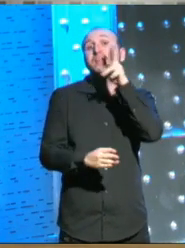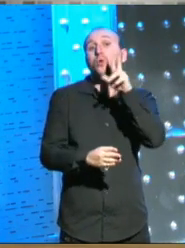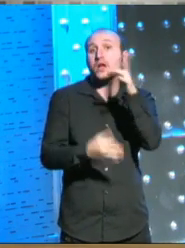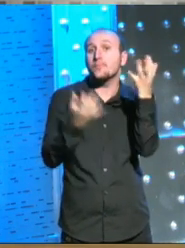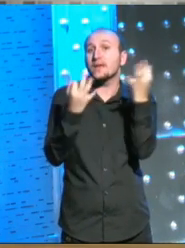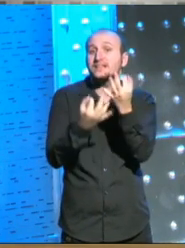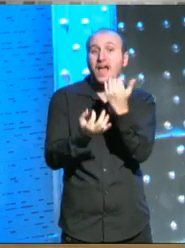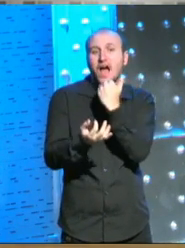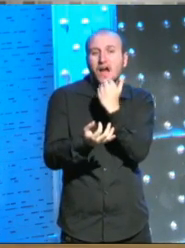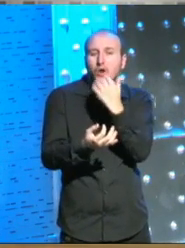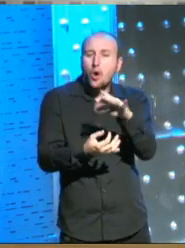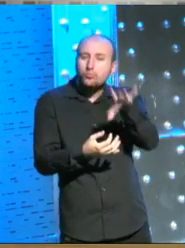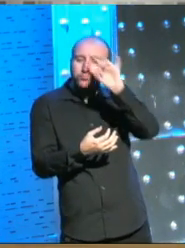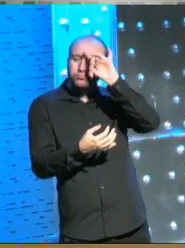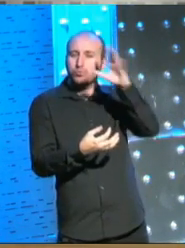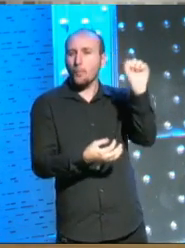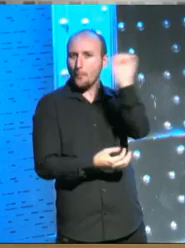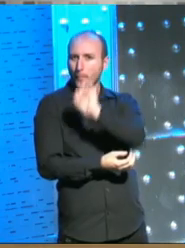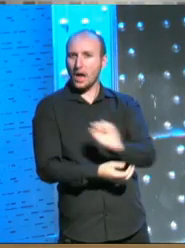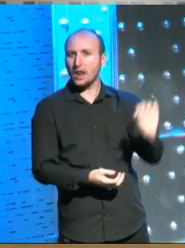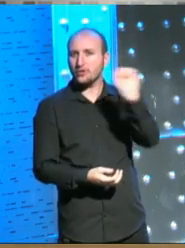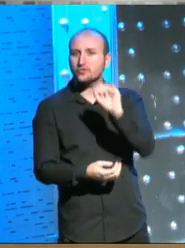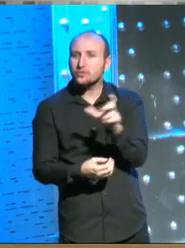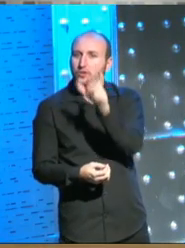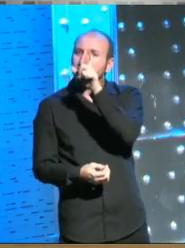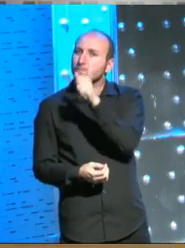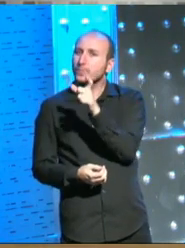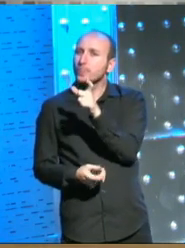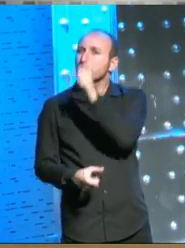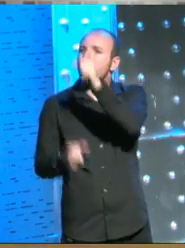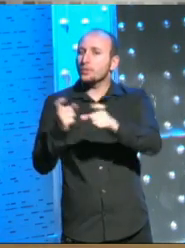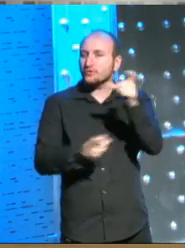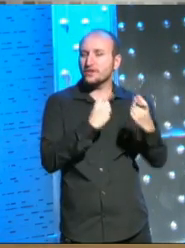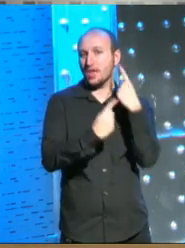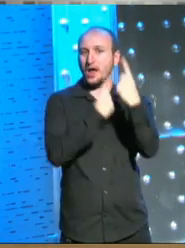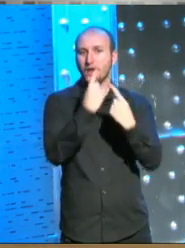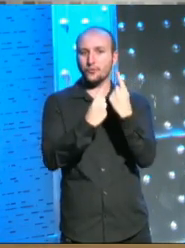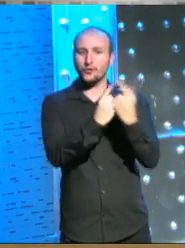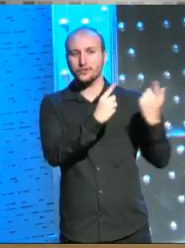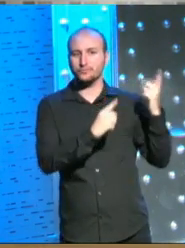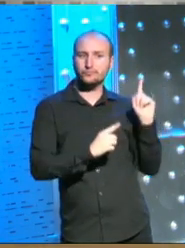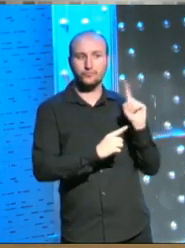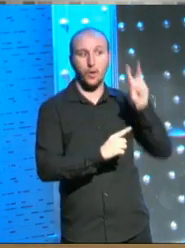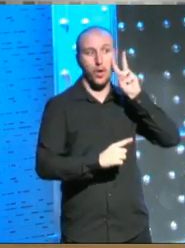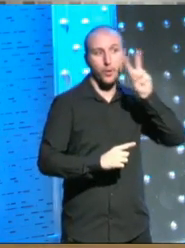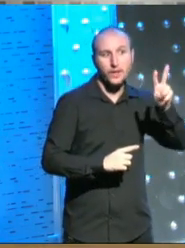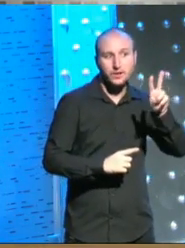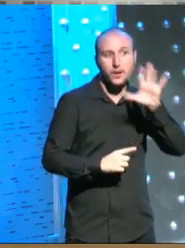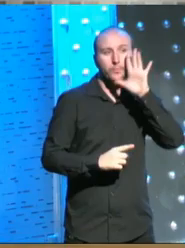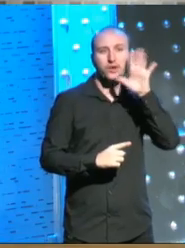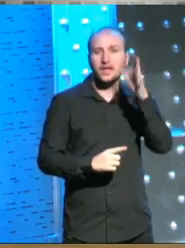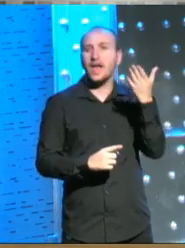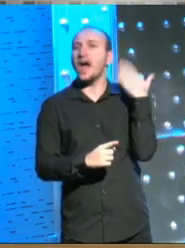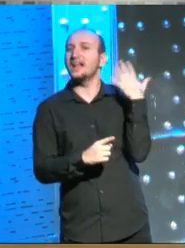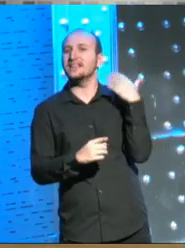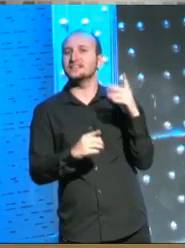tan fascinante, la verán de aquí a un rato, que había gente que iba a verla, no por el largometraje que ella había visto,